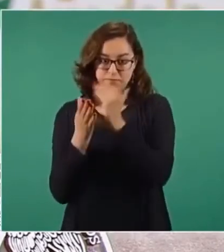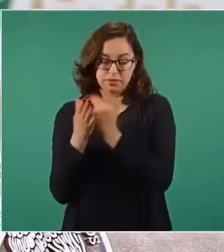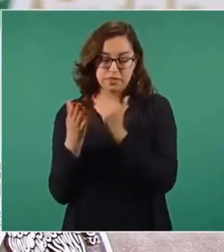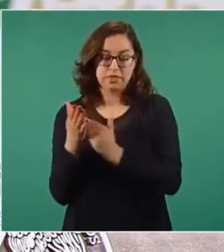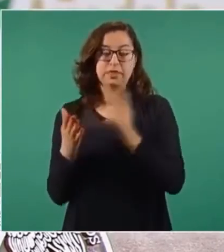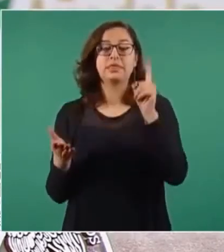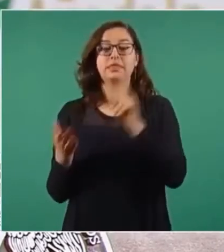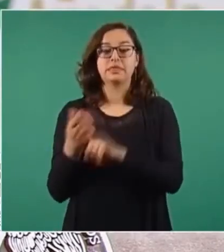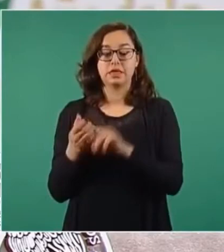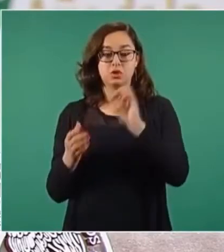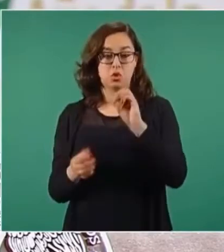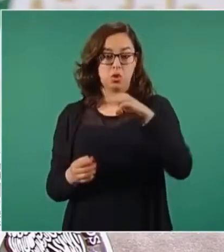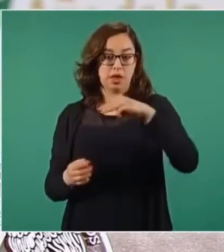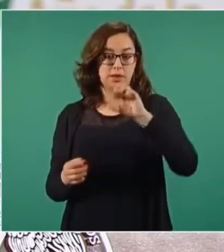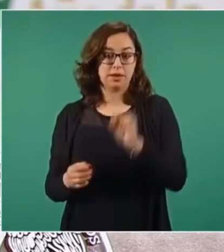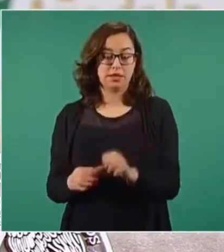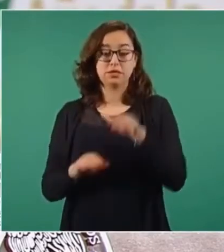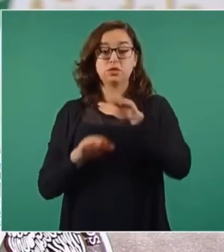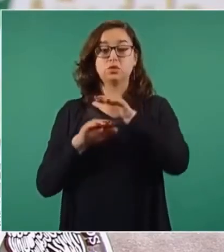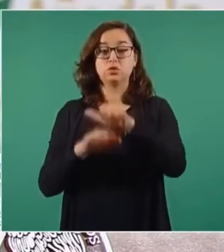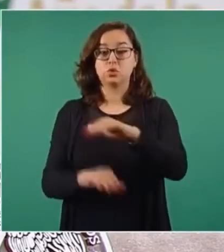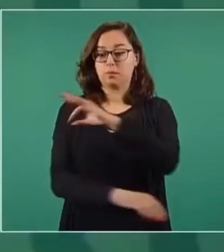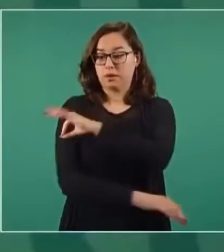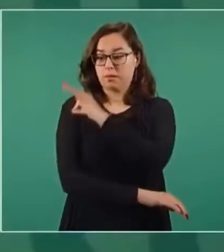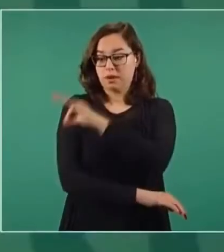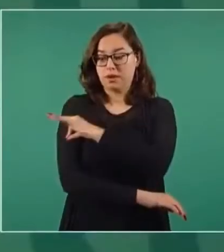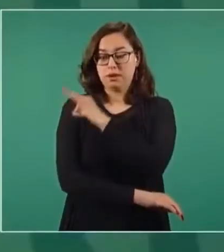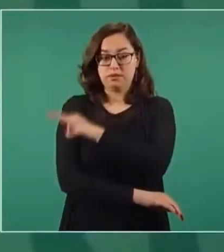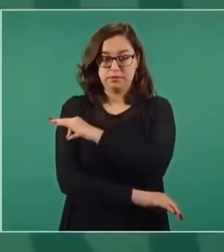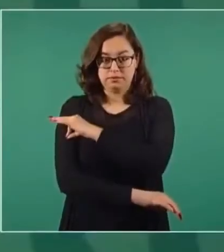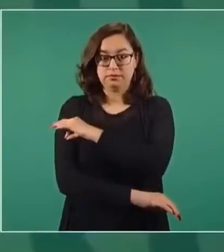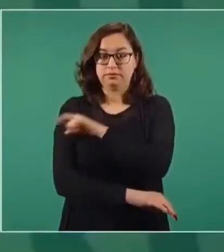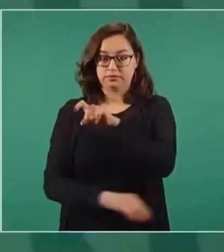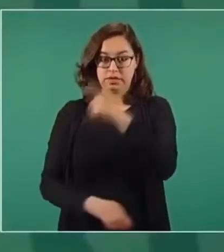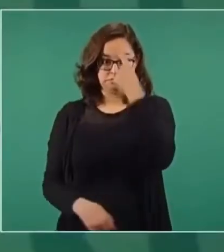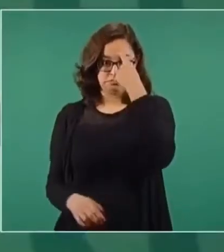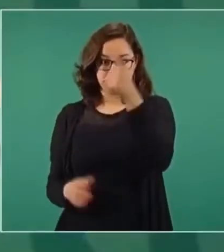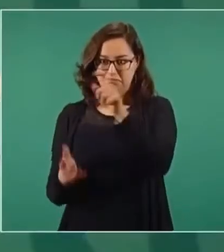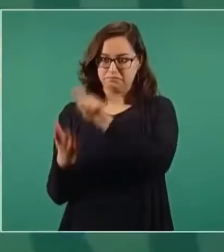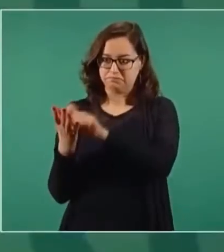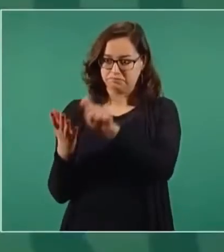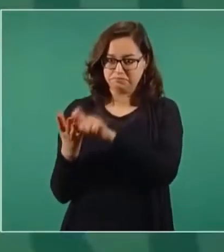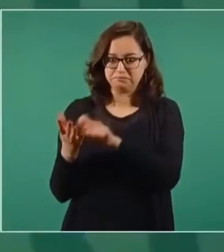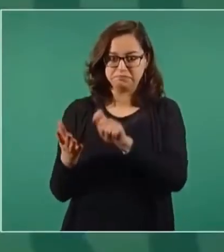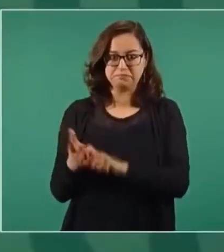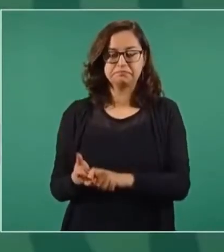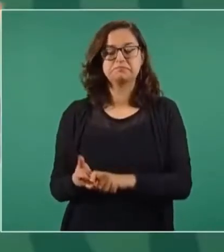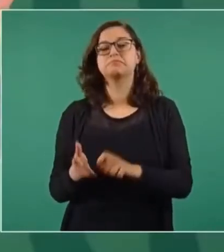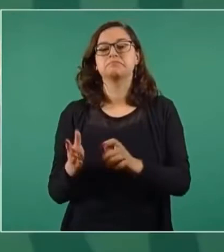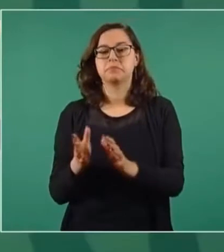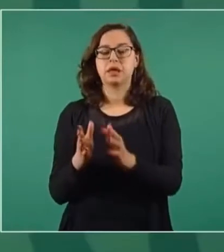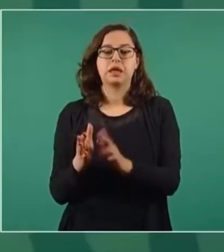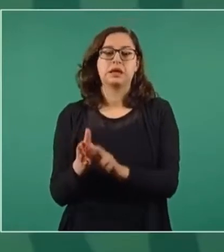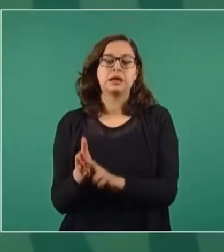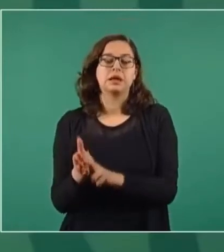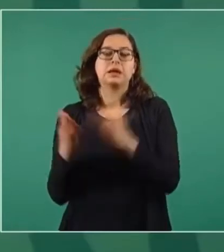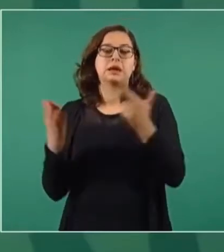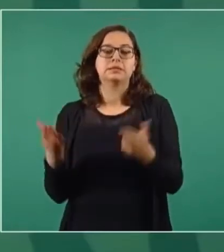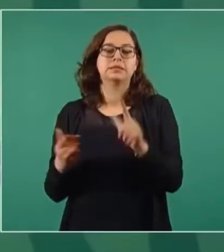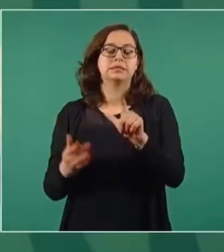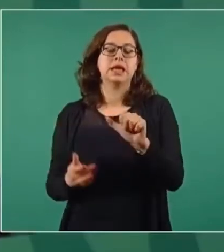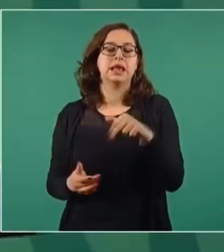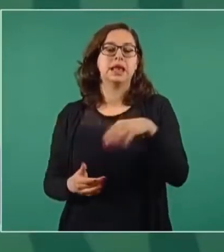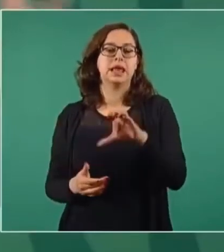OMS en materia de vacunación, es coautor de esa publicación en la revista Lancet. ¿Qué es lo que dice